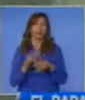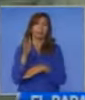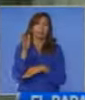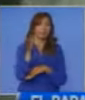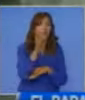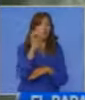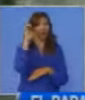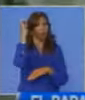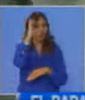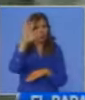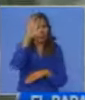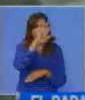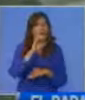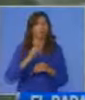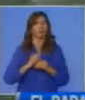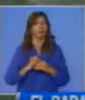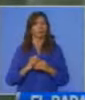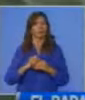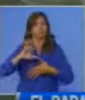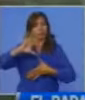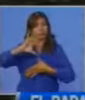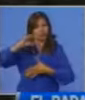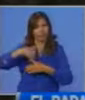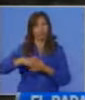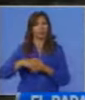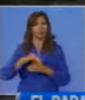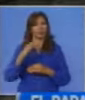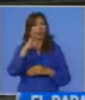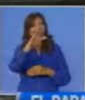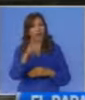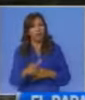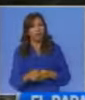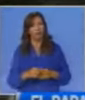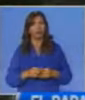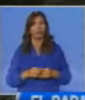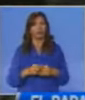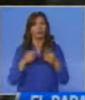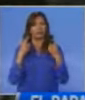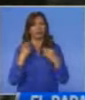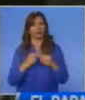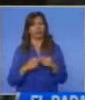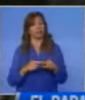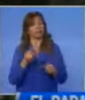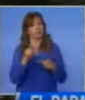Con América tuvo especial cariño, el continente lo recibió varias veces.